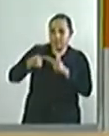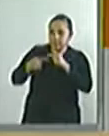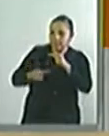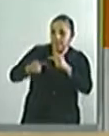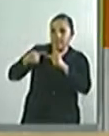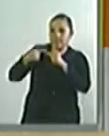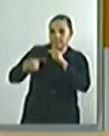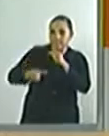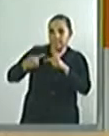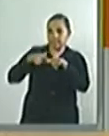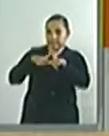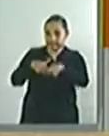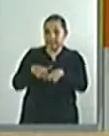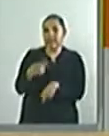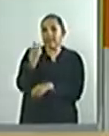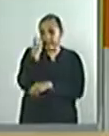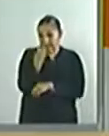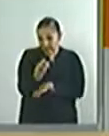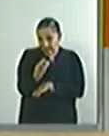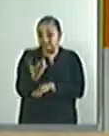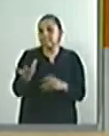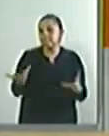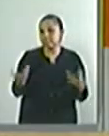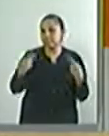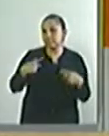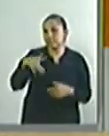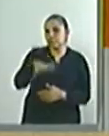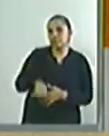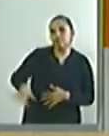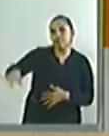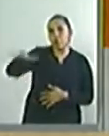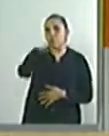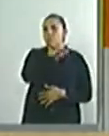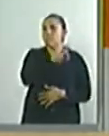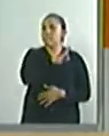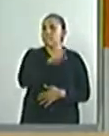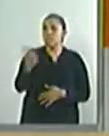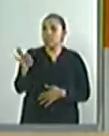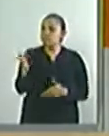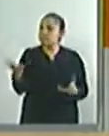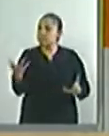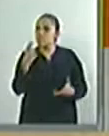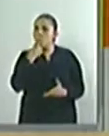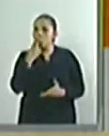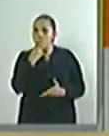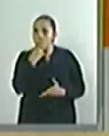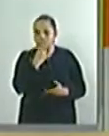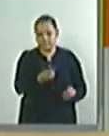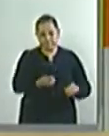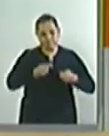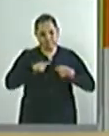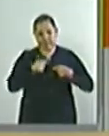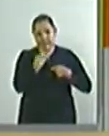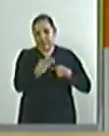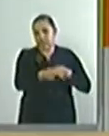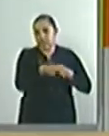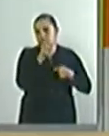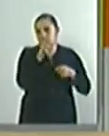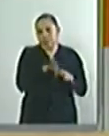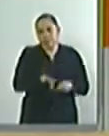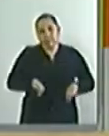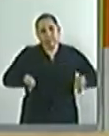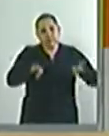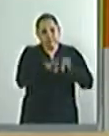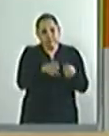una cultura que permita que todos tengamos acceso a este vital líquido es